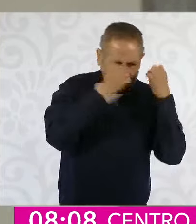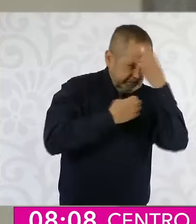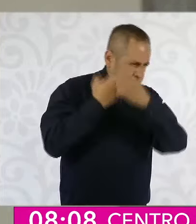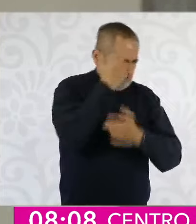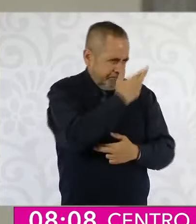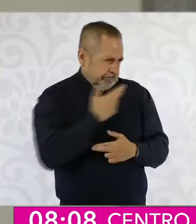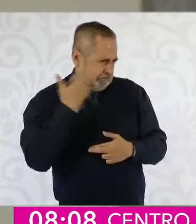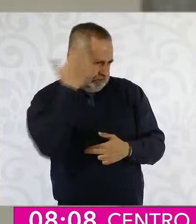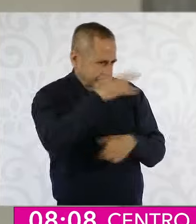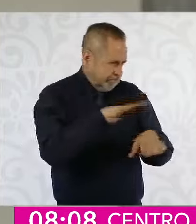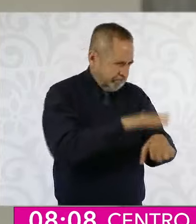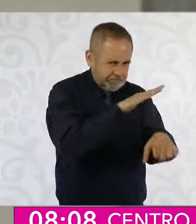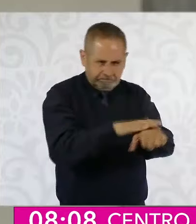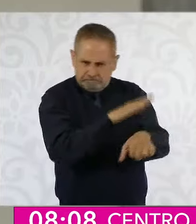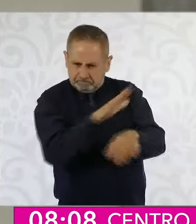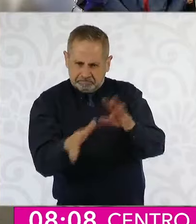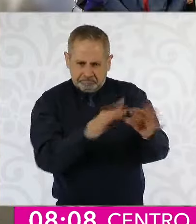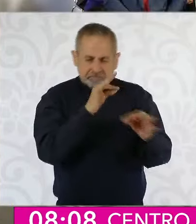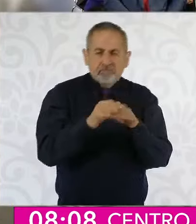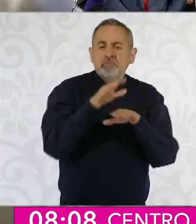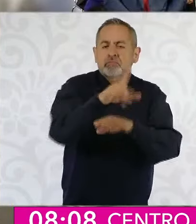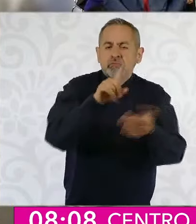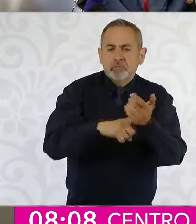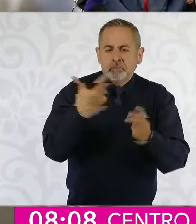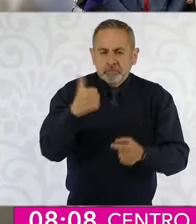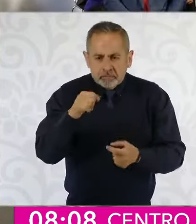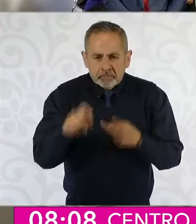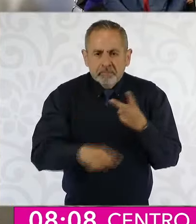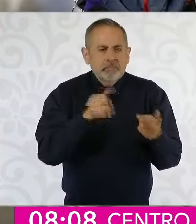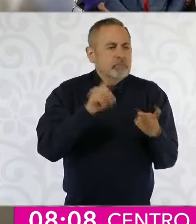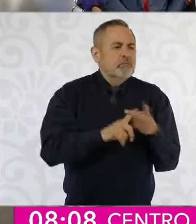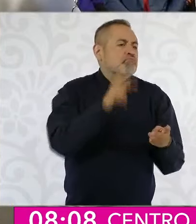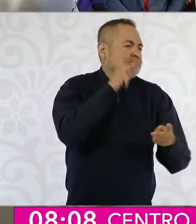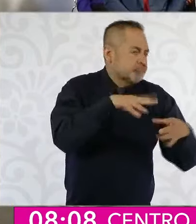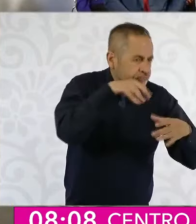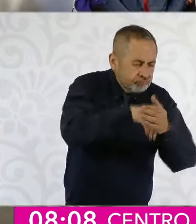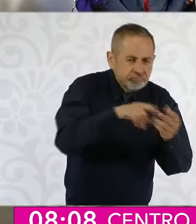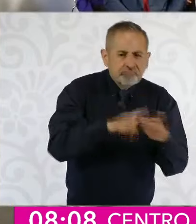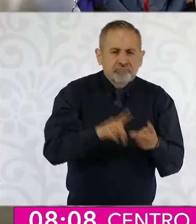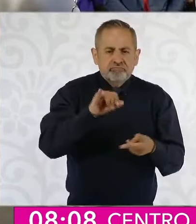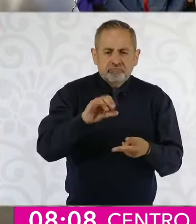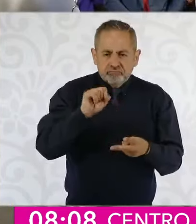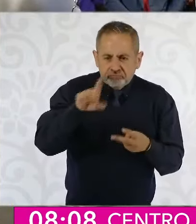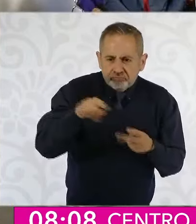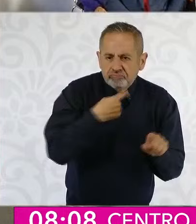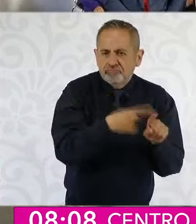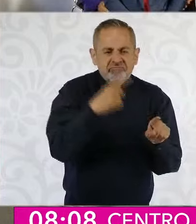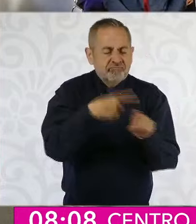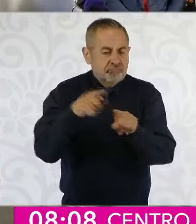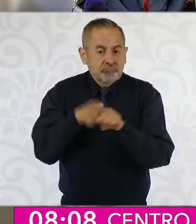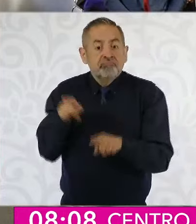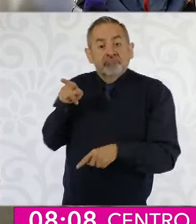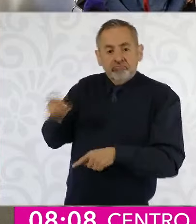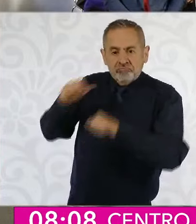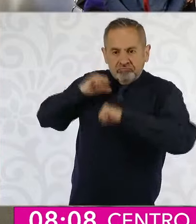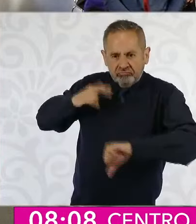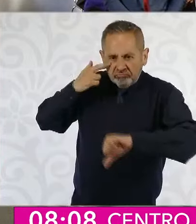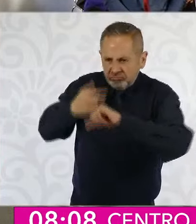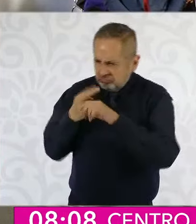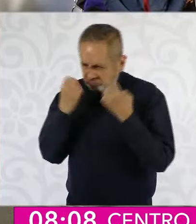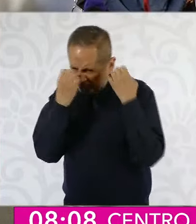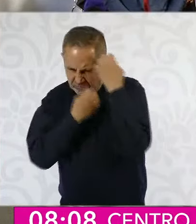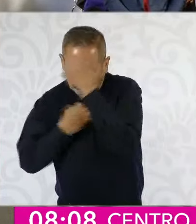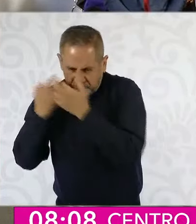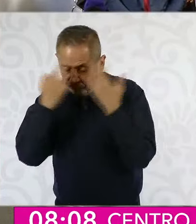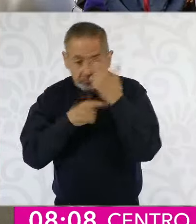reparto, estaciones de compresión de gas, estaciones de bombeo de crudo, gasolina y diésel y plantas de generación de energía eléctrica.